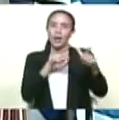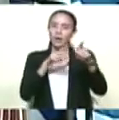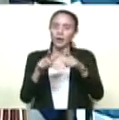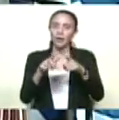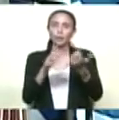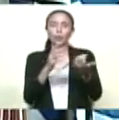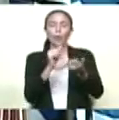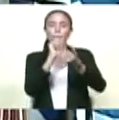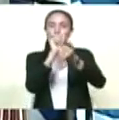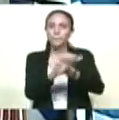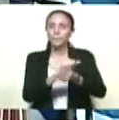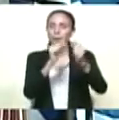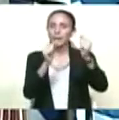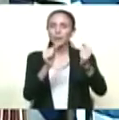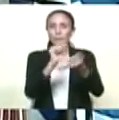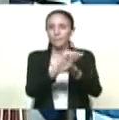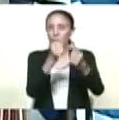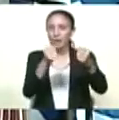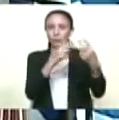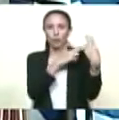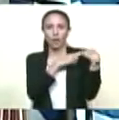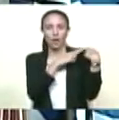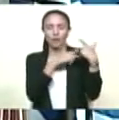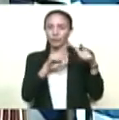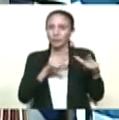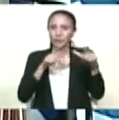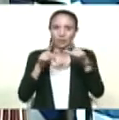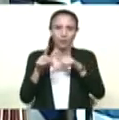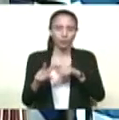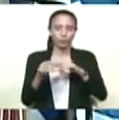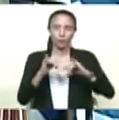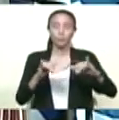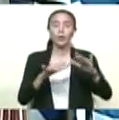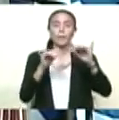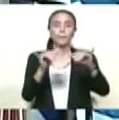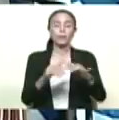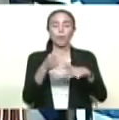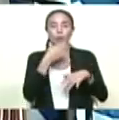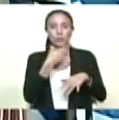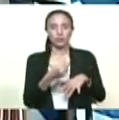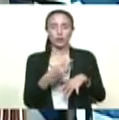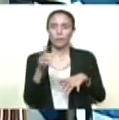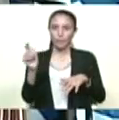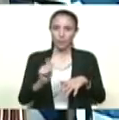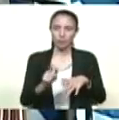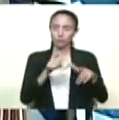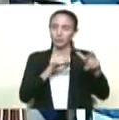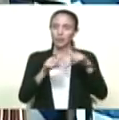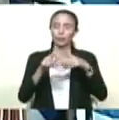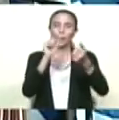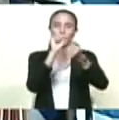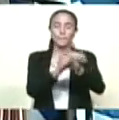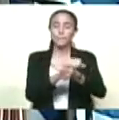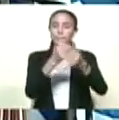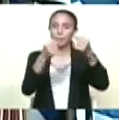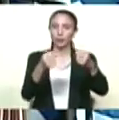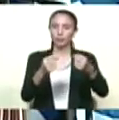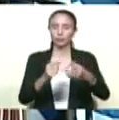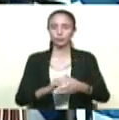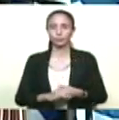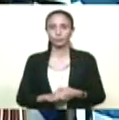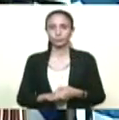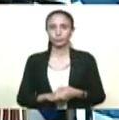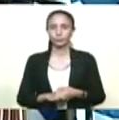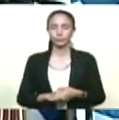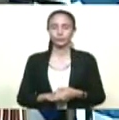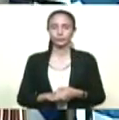orden de los tribunales se entregó en este mismo mes de diciembre jesús ramón figueroa es director de pedevesa